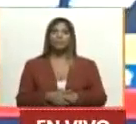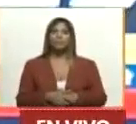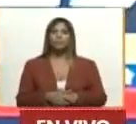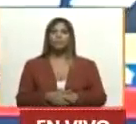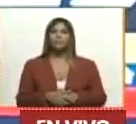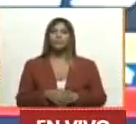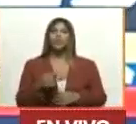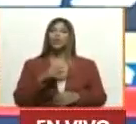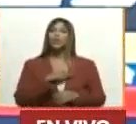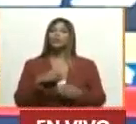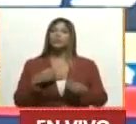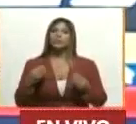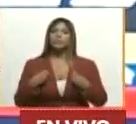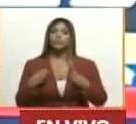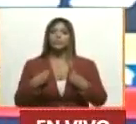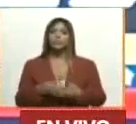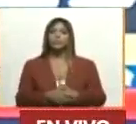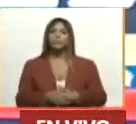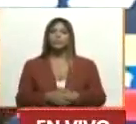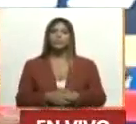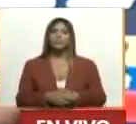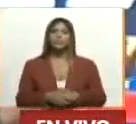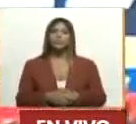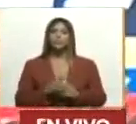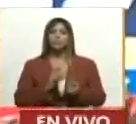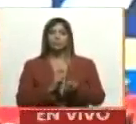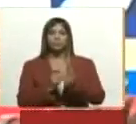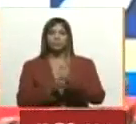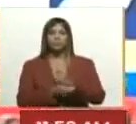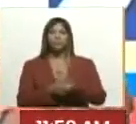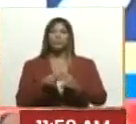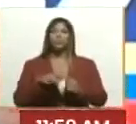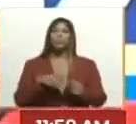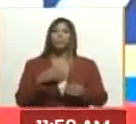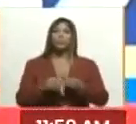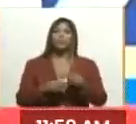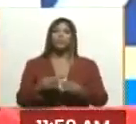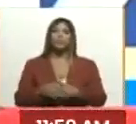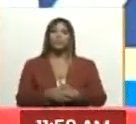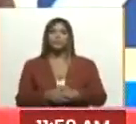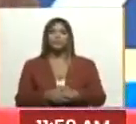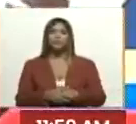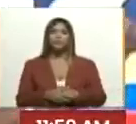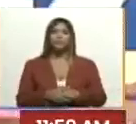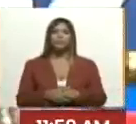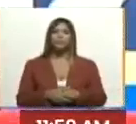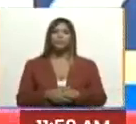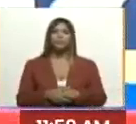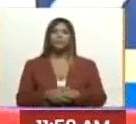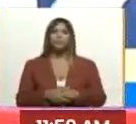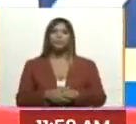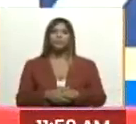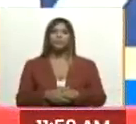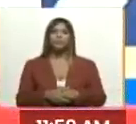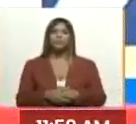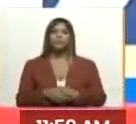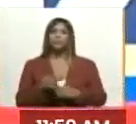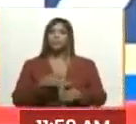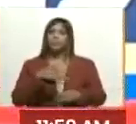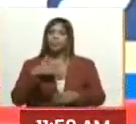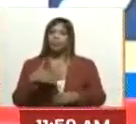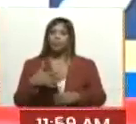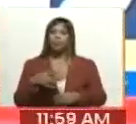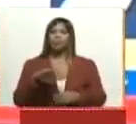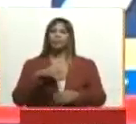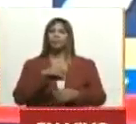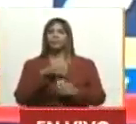Nosotros vivimos la transformación que se puede producir en un reo cuando decide ceder al chantaje